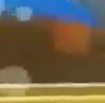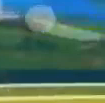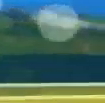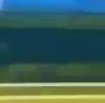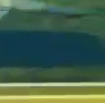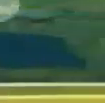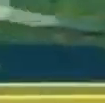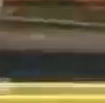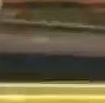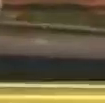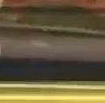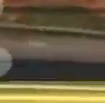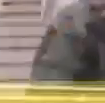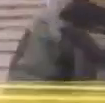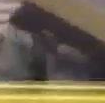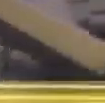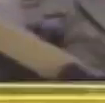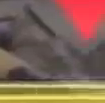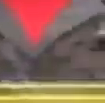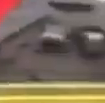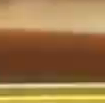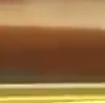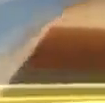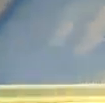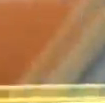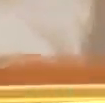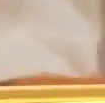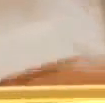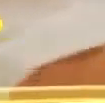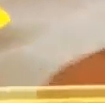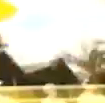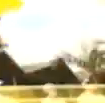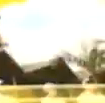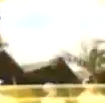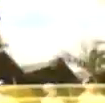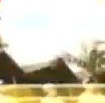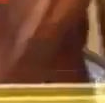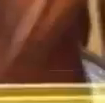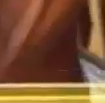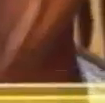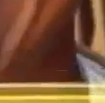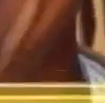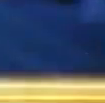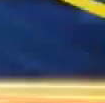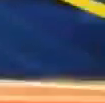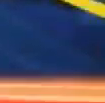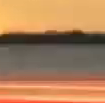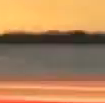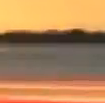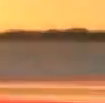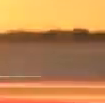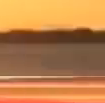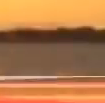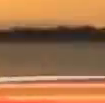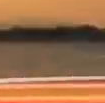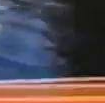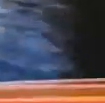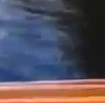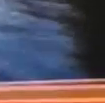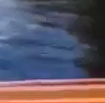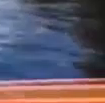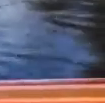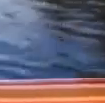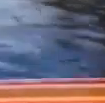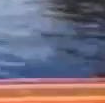ha culminado esta transmisión conjunta de radio y televisión. Gracias por su atención.